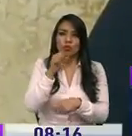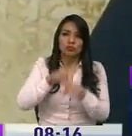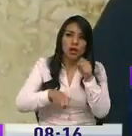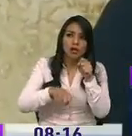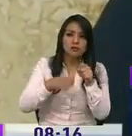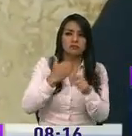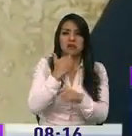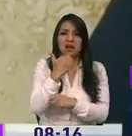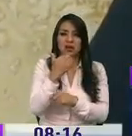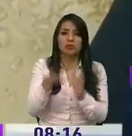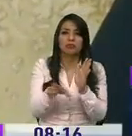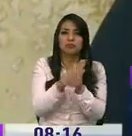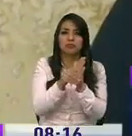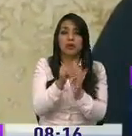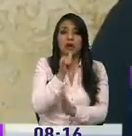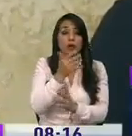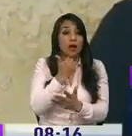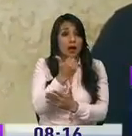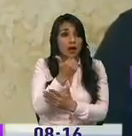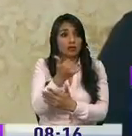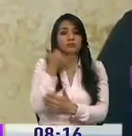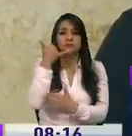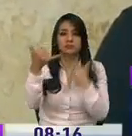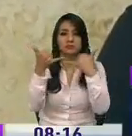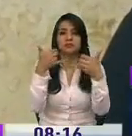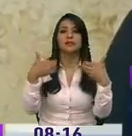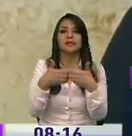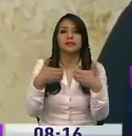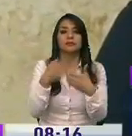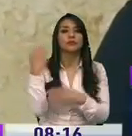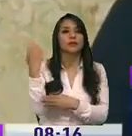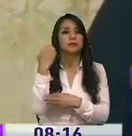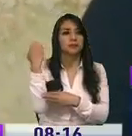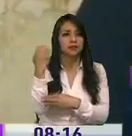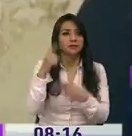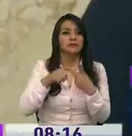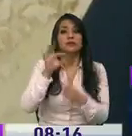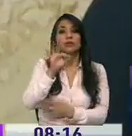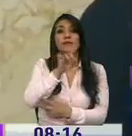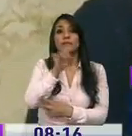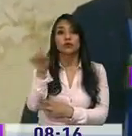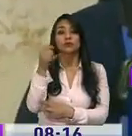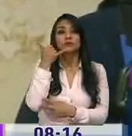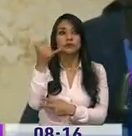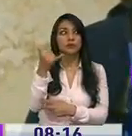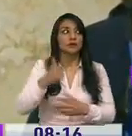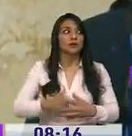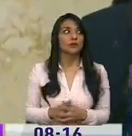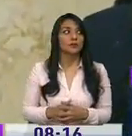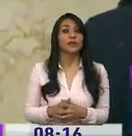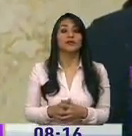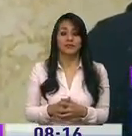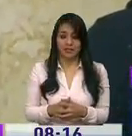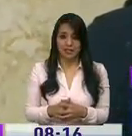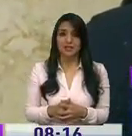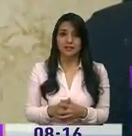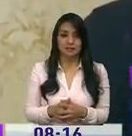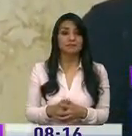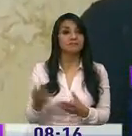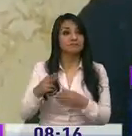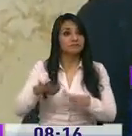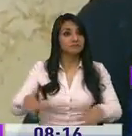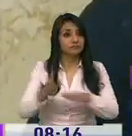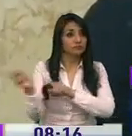justamente en las paredes de la vivienda llamar a los equipos de emergencia comunicarse con el eco 911 para que un equipo de riesgos asista al lugar